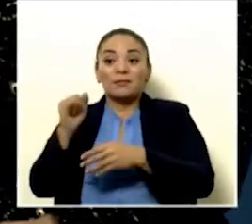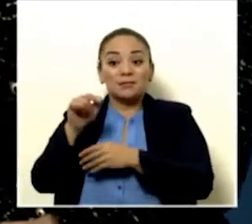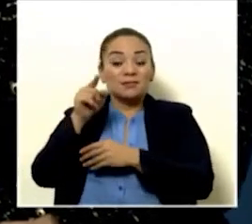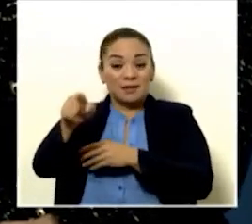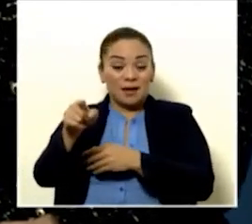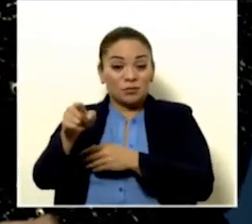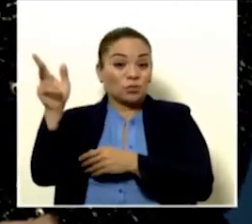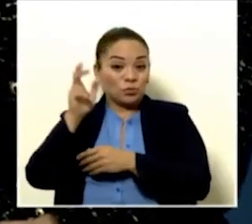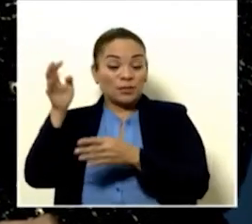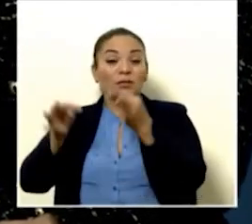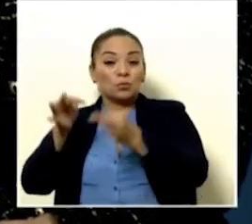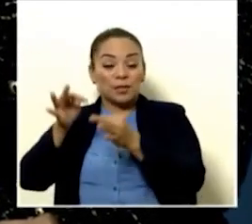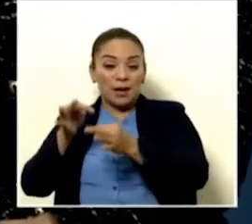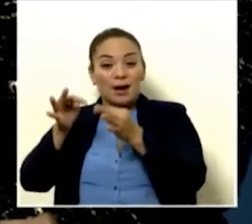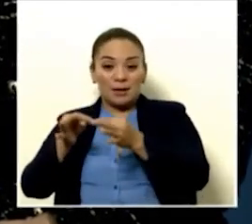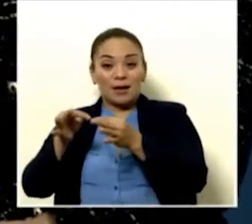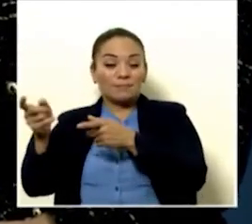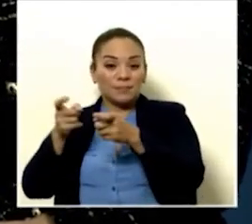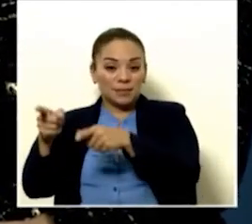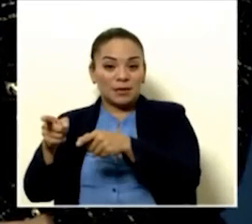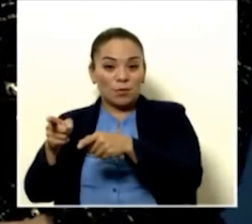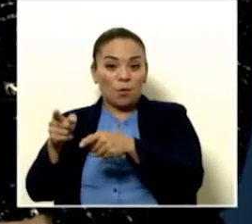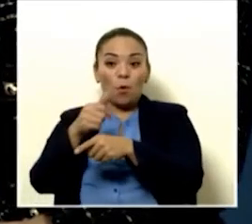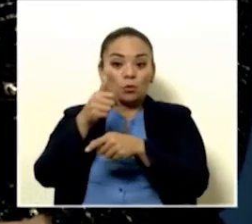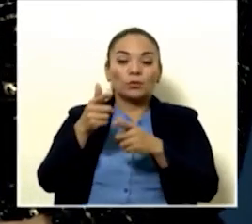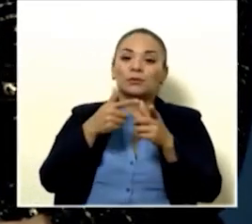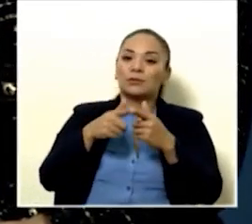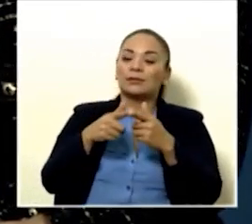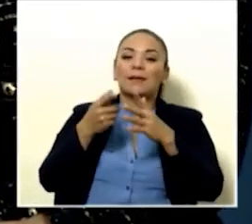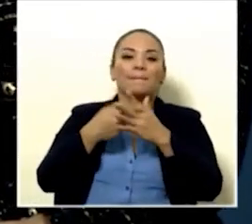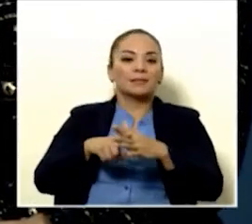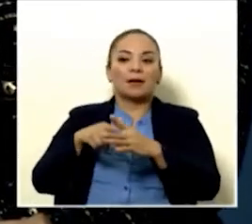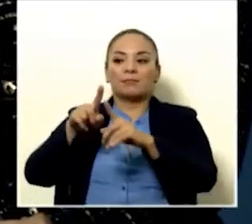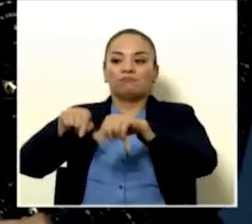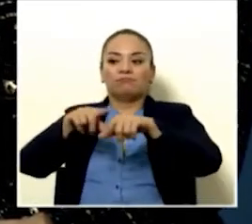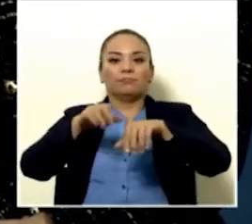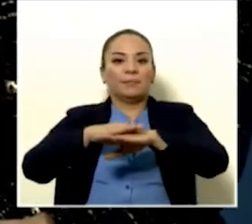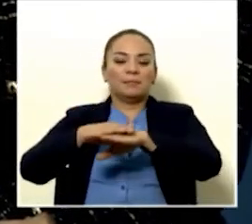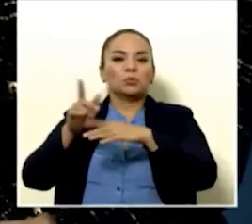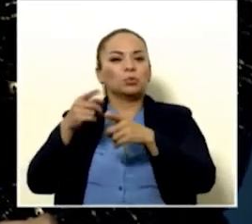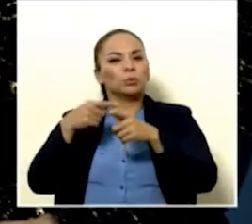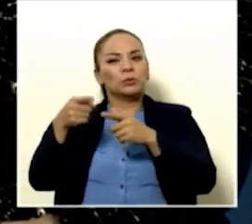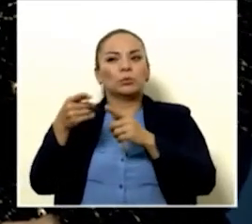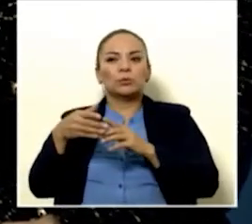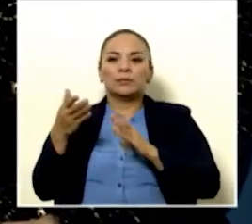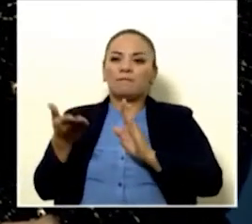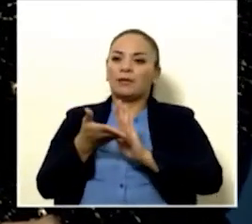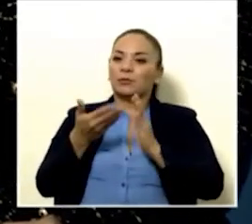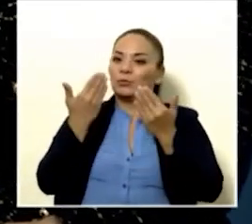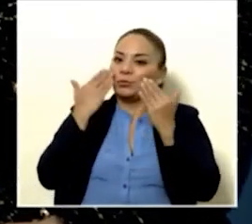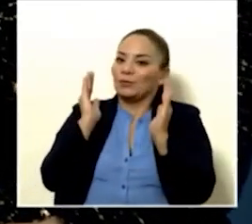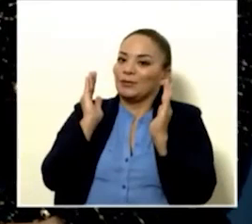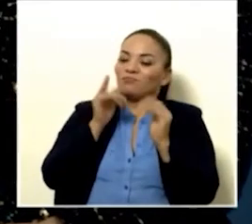del Tribunal Administrativo o de otras instancias, puede ser que haya que empezar a cancelar permisos. Entonces es un efecto que yo no sé si es el efecto